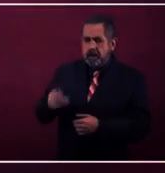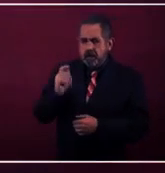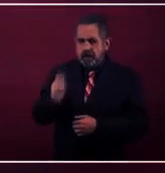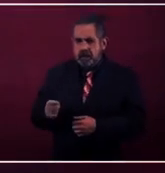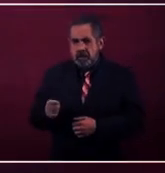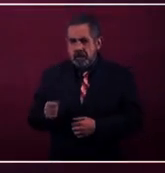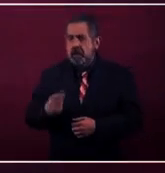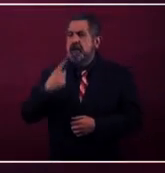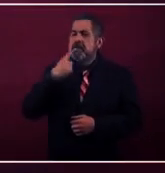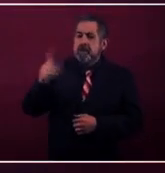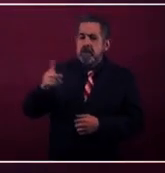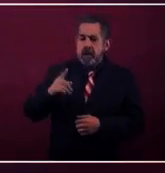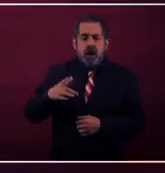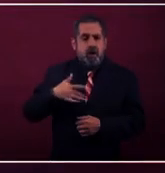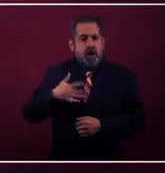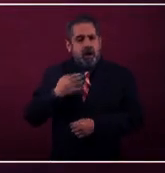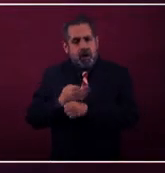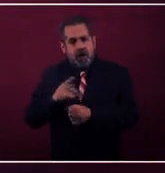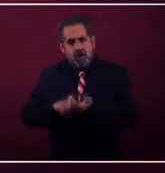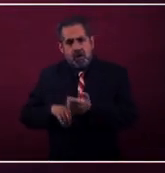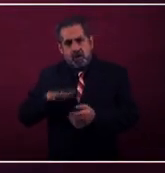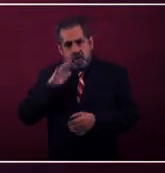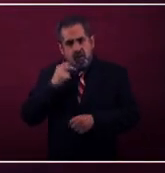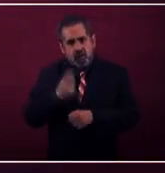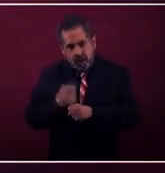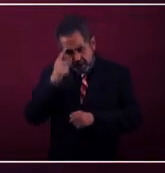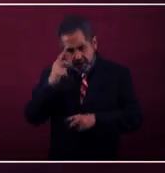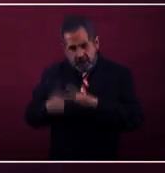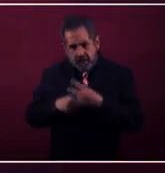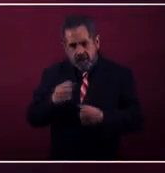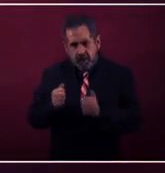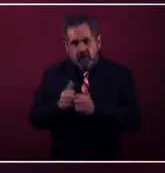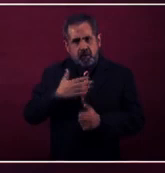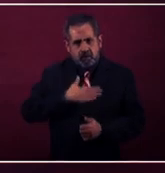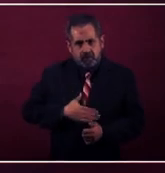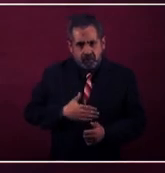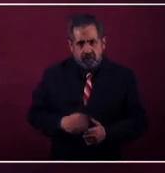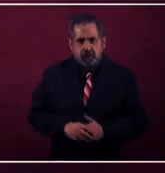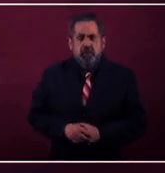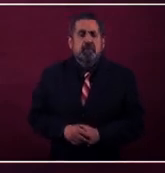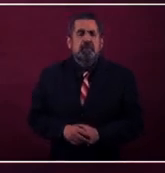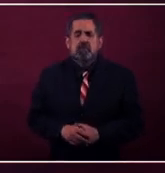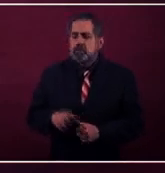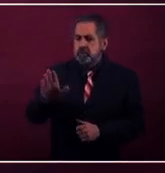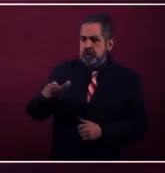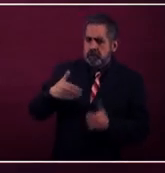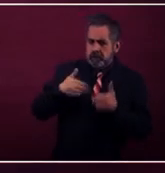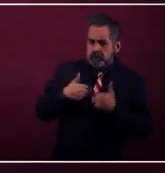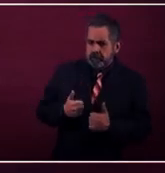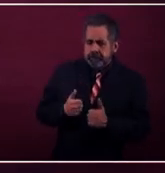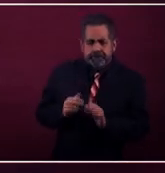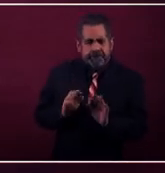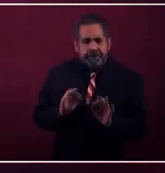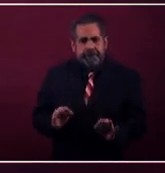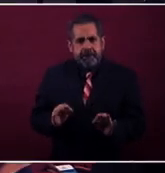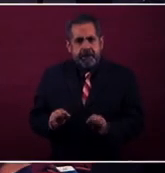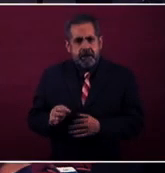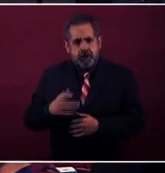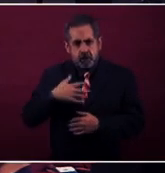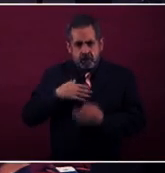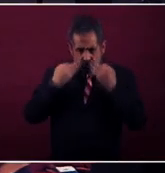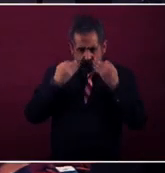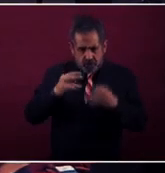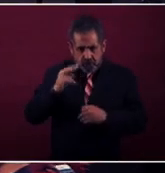denuncia pública, hay voluntad de hacer justicia. Sí, mire, yo entiendo esa parte y me ha tocado